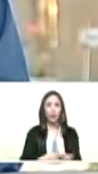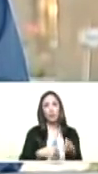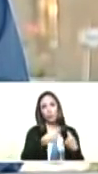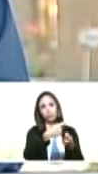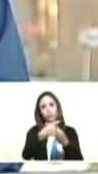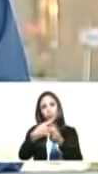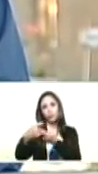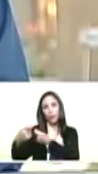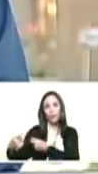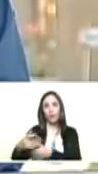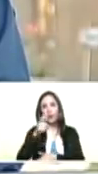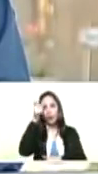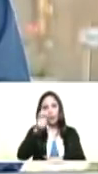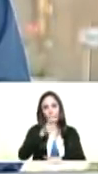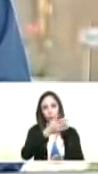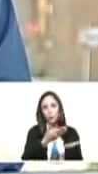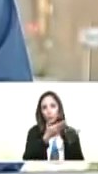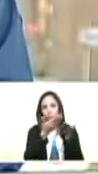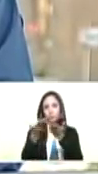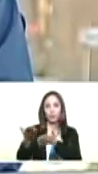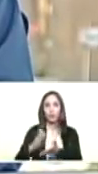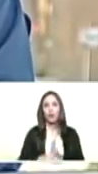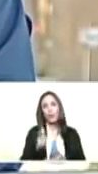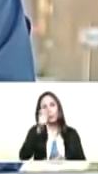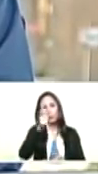libres de polvo y paja para apoyar al pueblo.